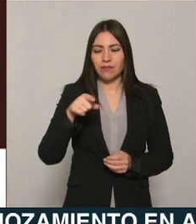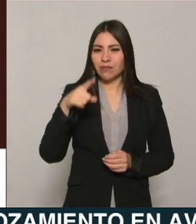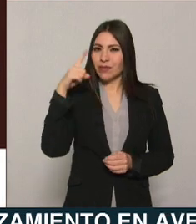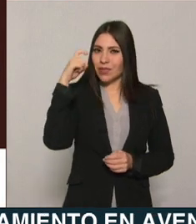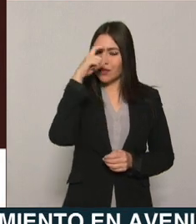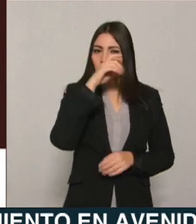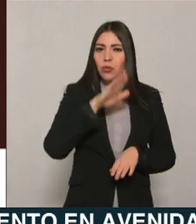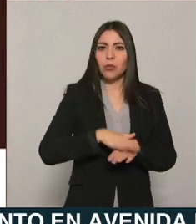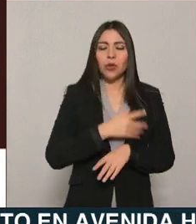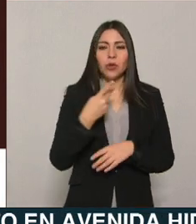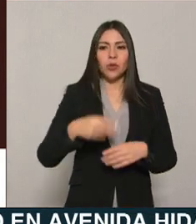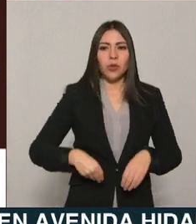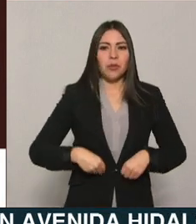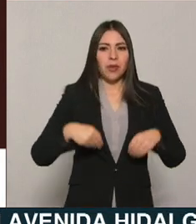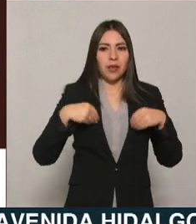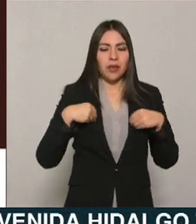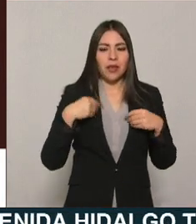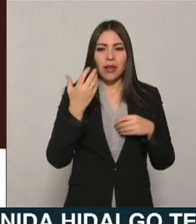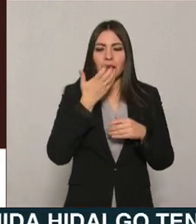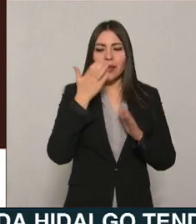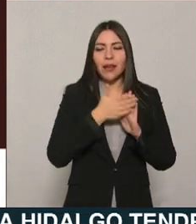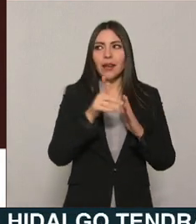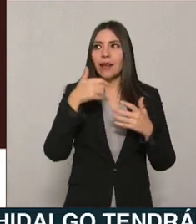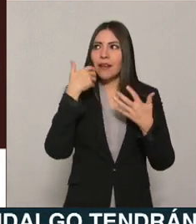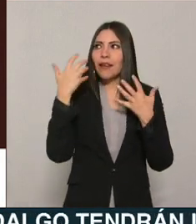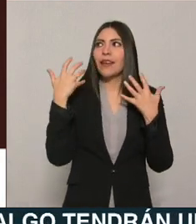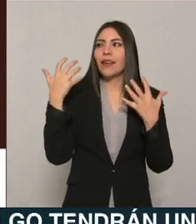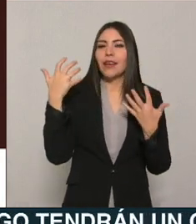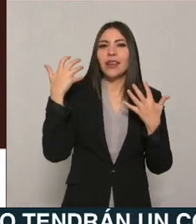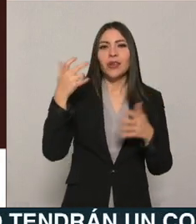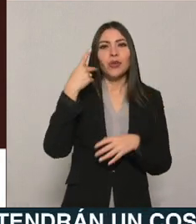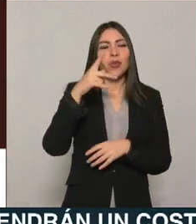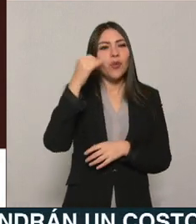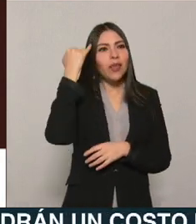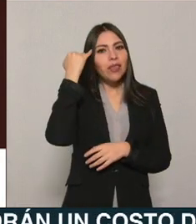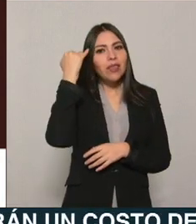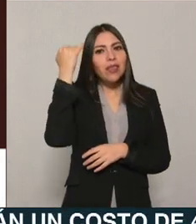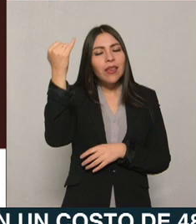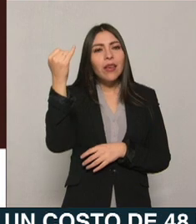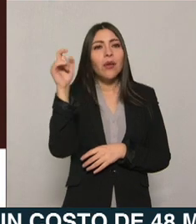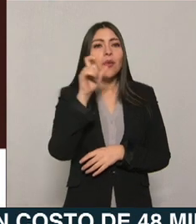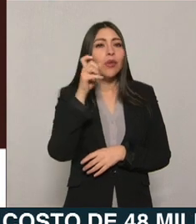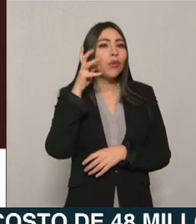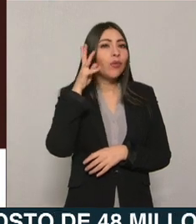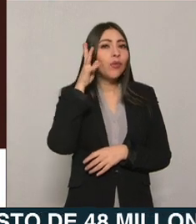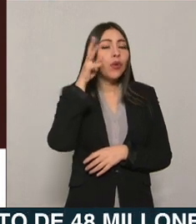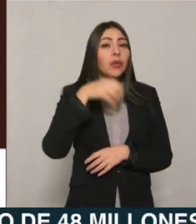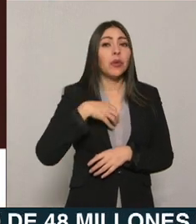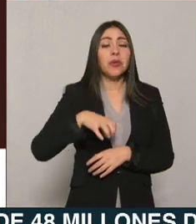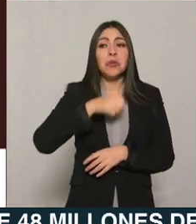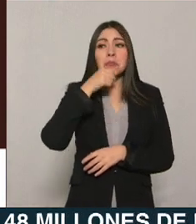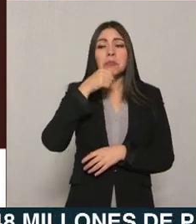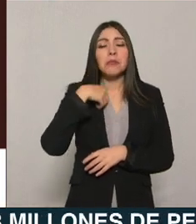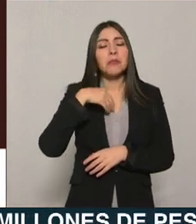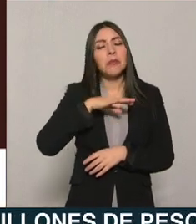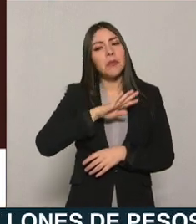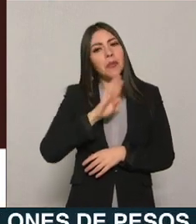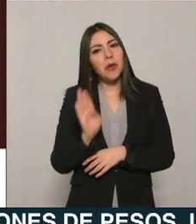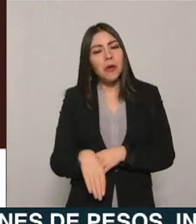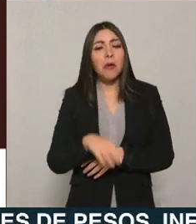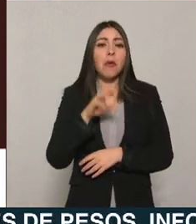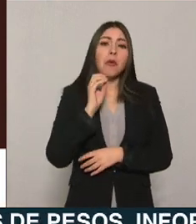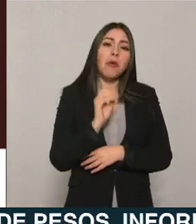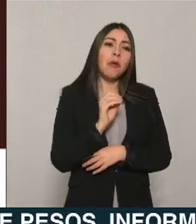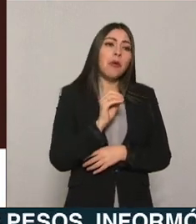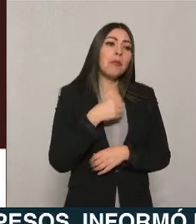vida. Todos tenemos una idea que es que vamos a morir cerca de la vejez, vamos a morir de una enfermedad, podemos morir de un